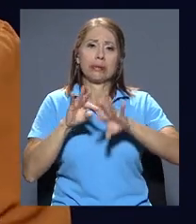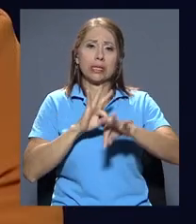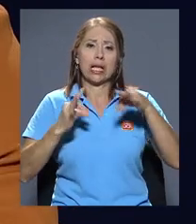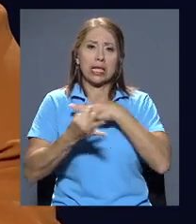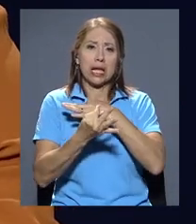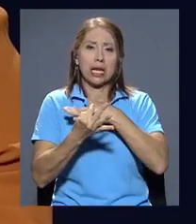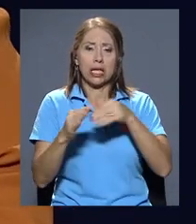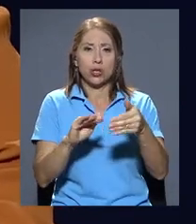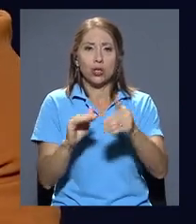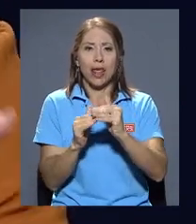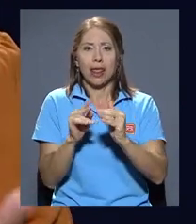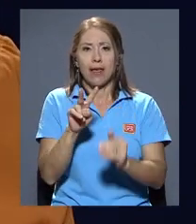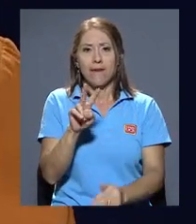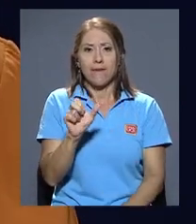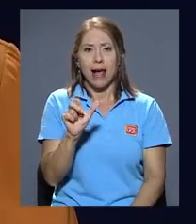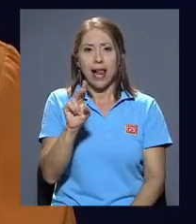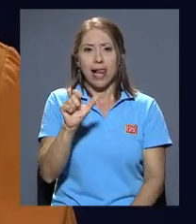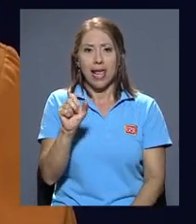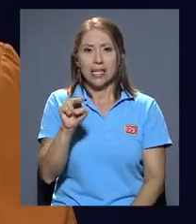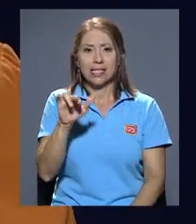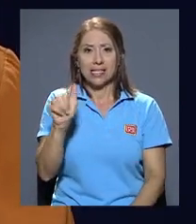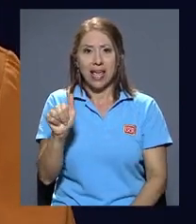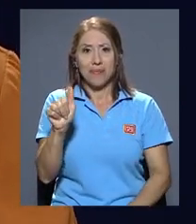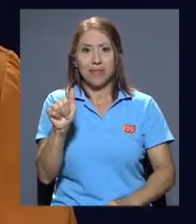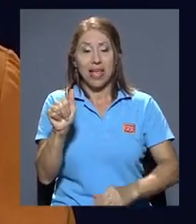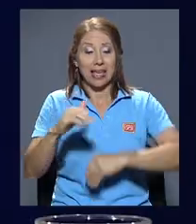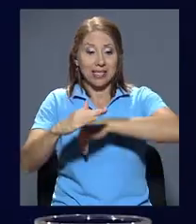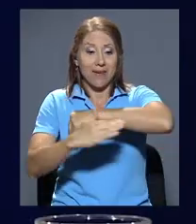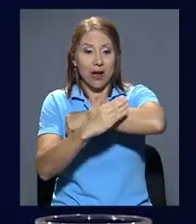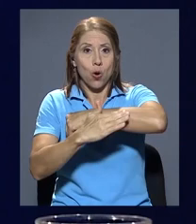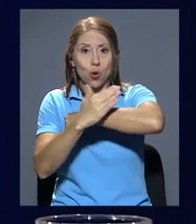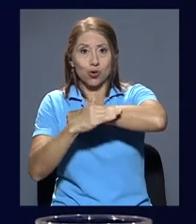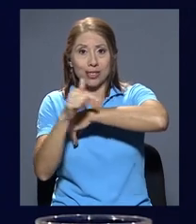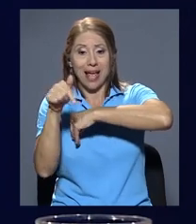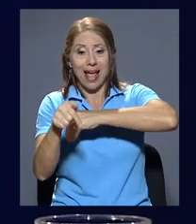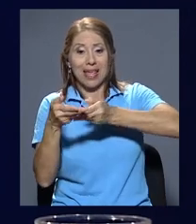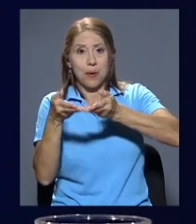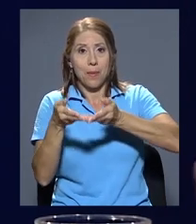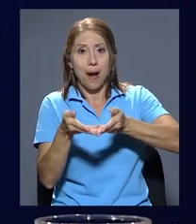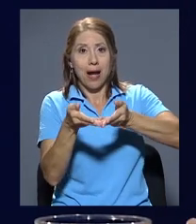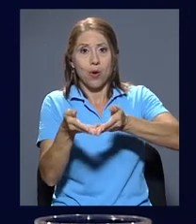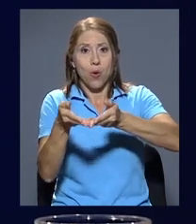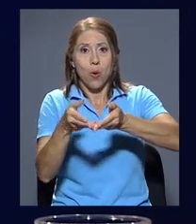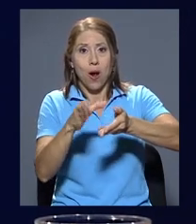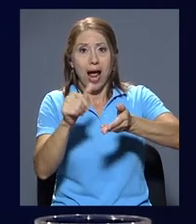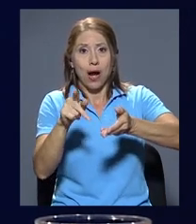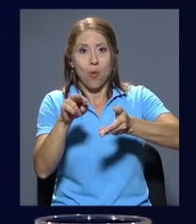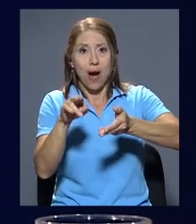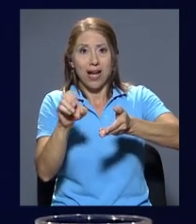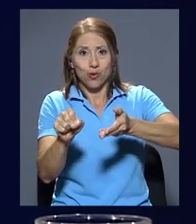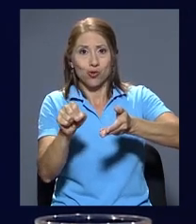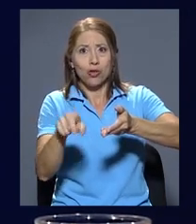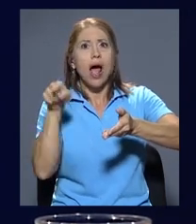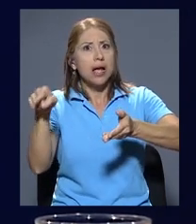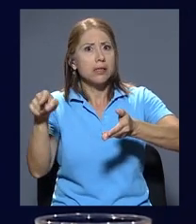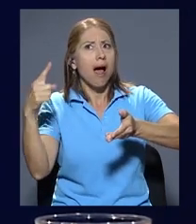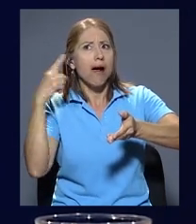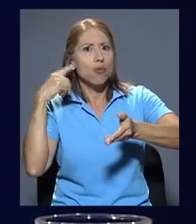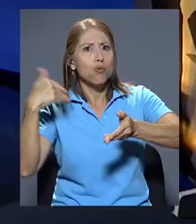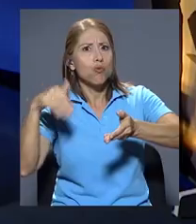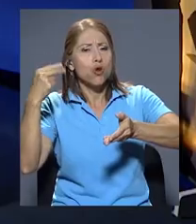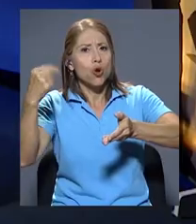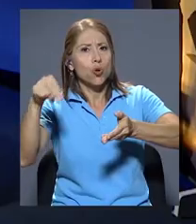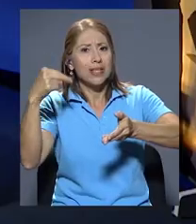en donde estaba al frente de la costa del barco Aquarius, que bueno, fue una noticia bastante sonada por allá, en donde habían